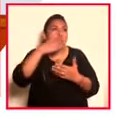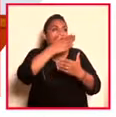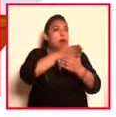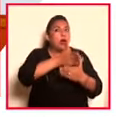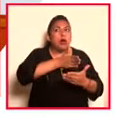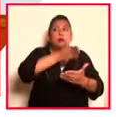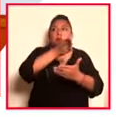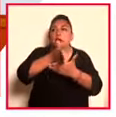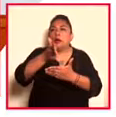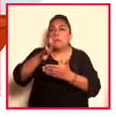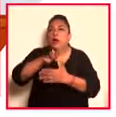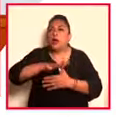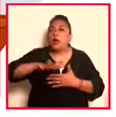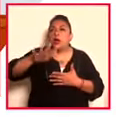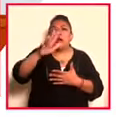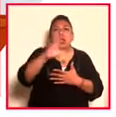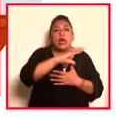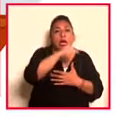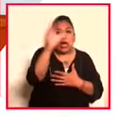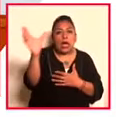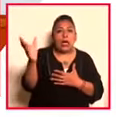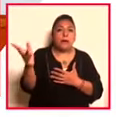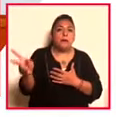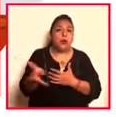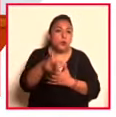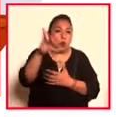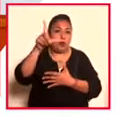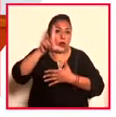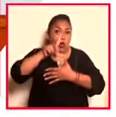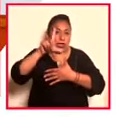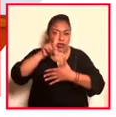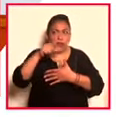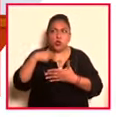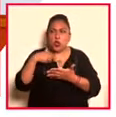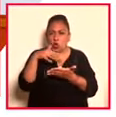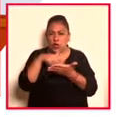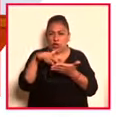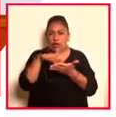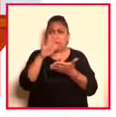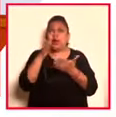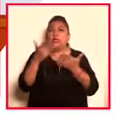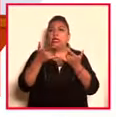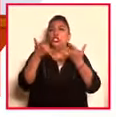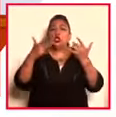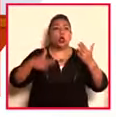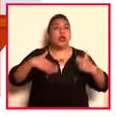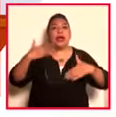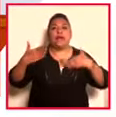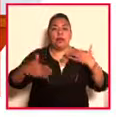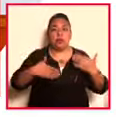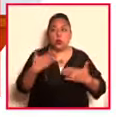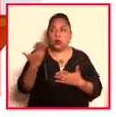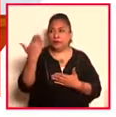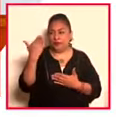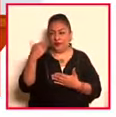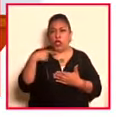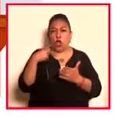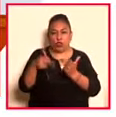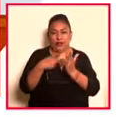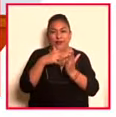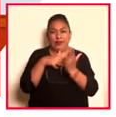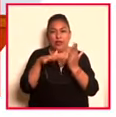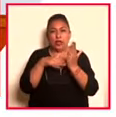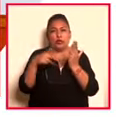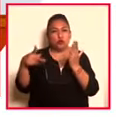tanto espacio rural en Latinoamérica. Yo lo leí como una historia de aventuras y hasta hace poco, leyendo una biografía